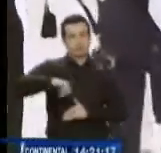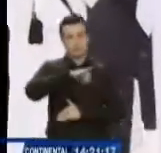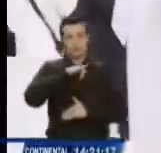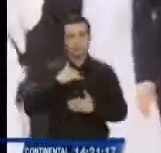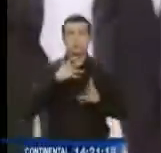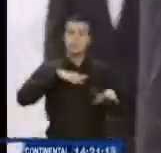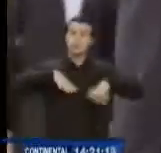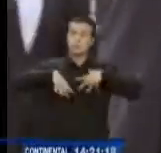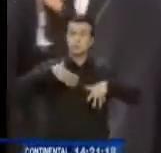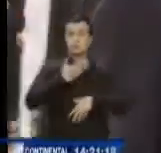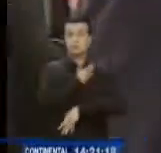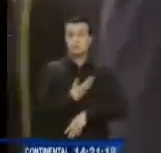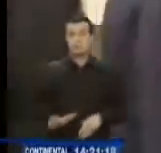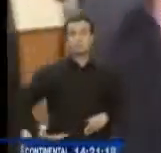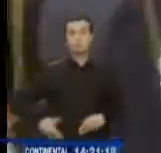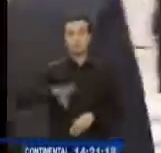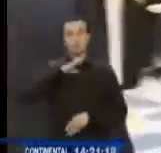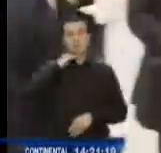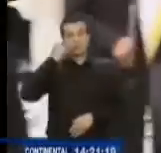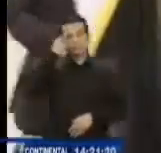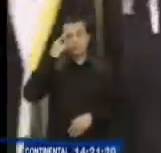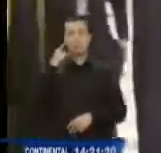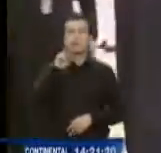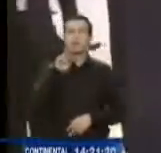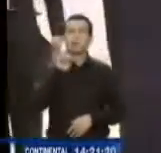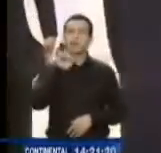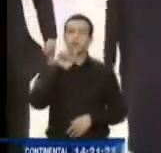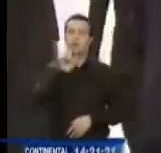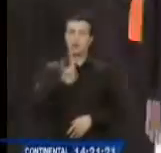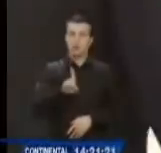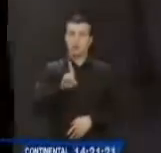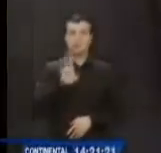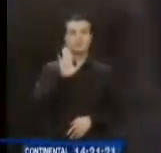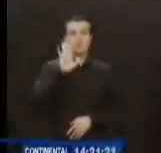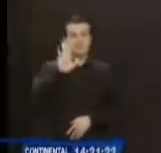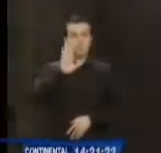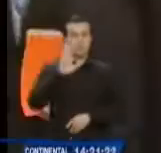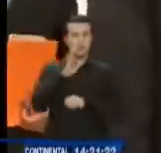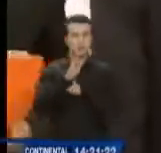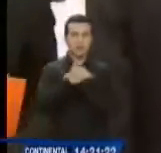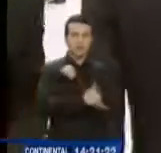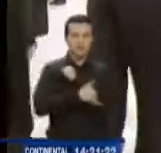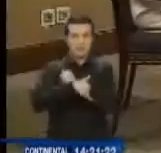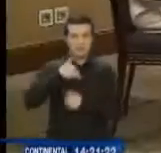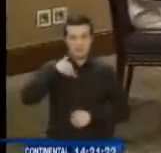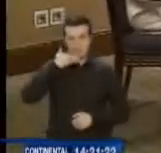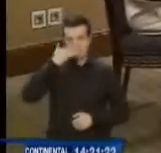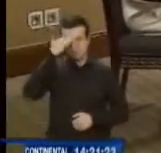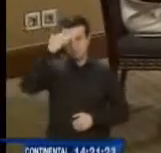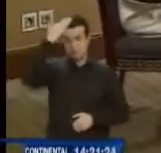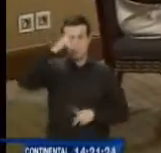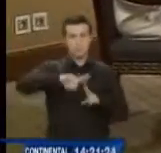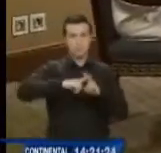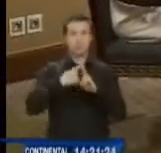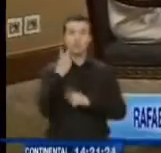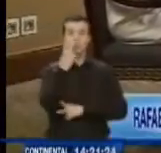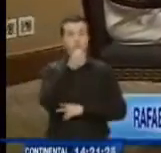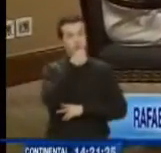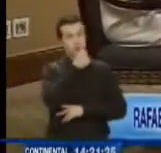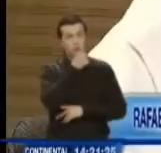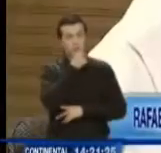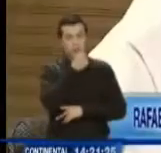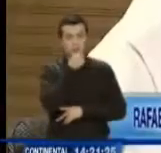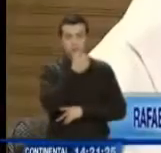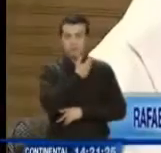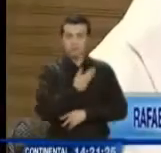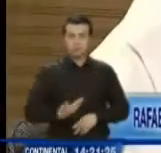las actividades del presidente rafael correa en riad capital de arabia saudita iniciaron temprano dos entrevistas mantuvo el